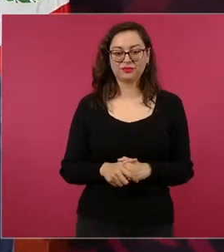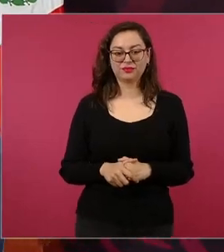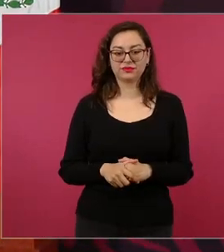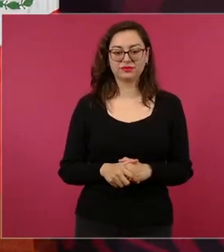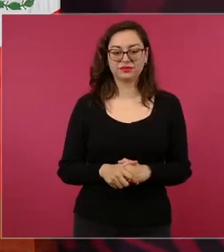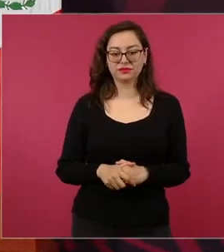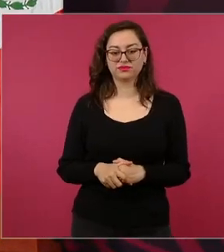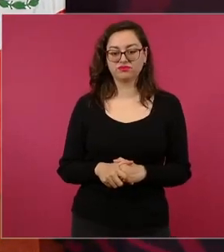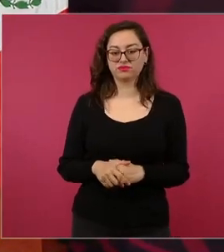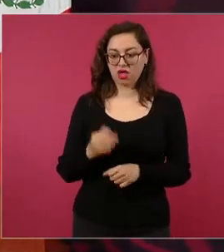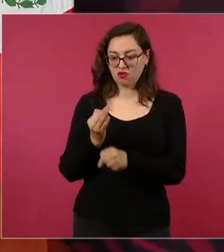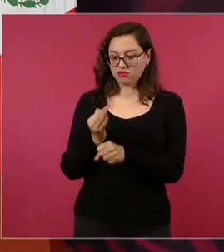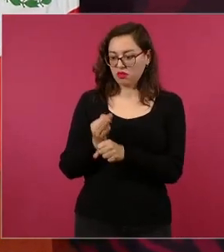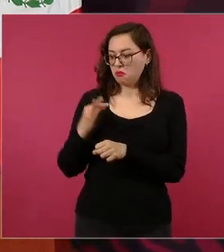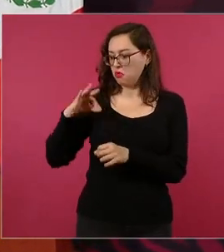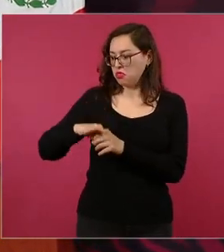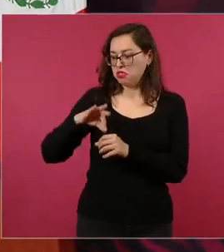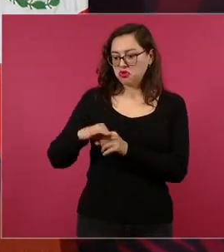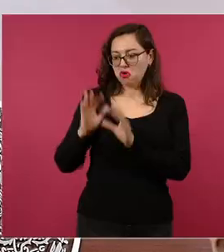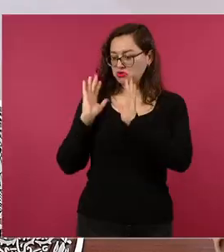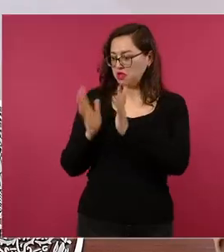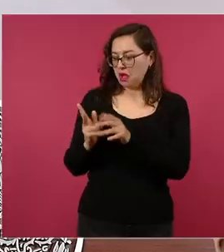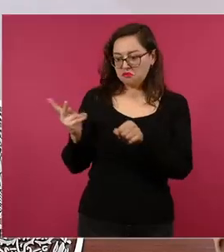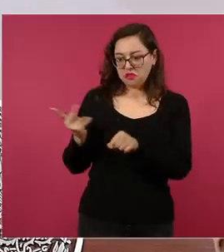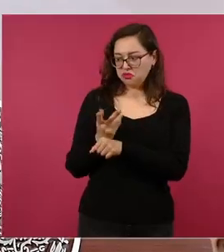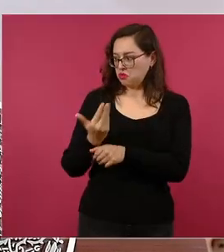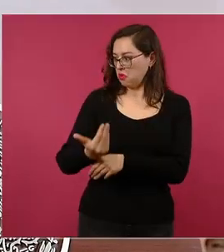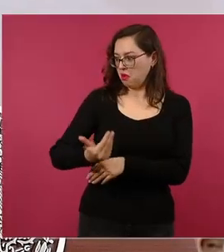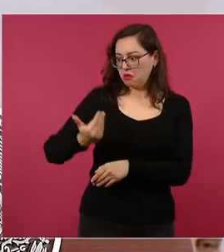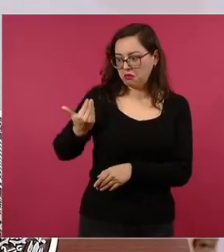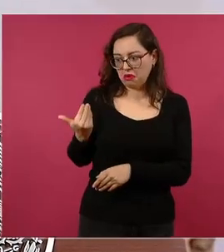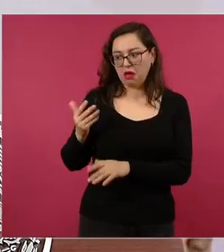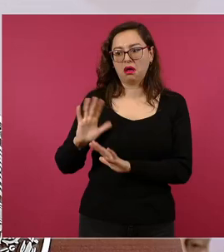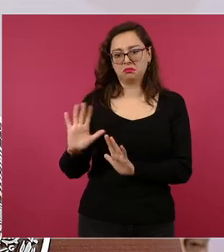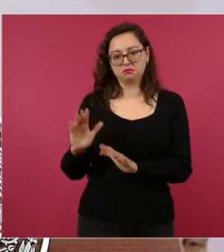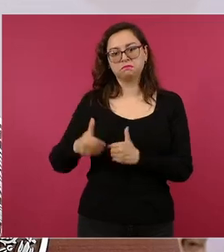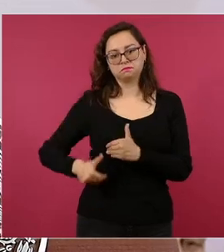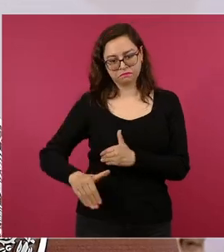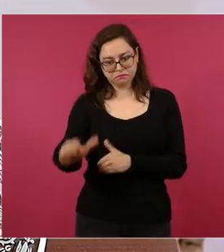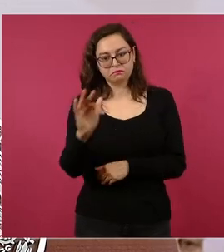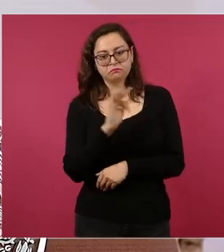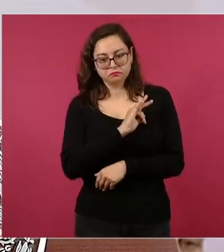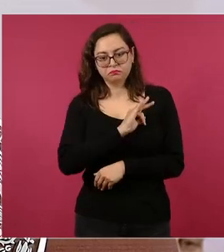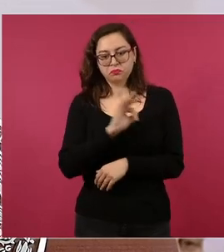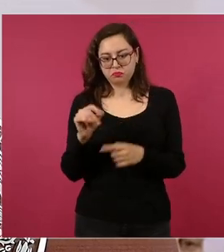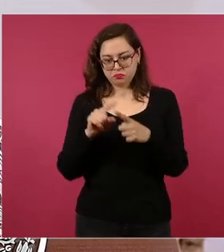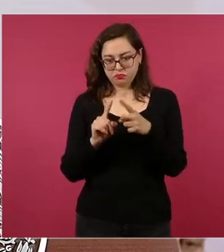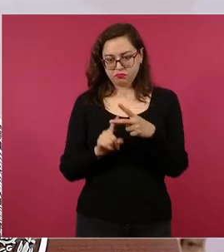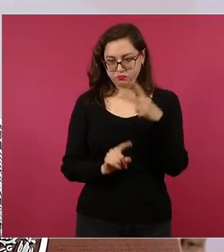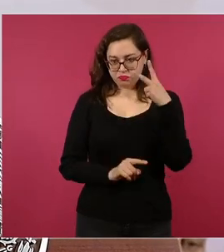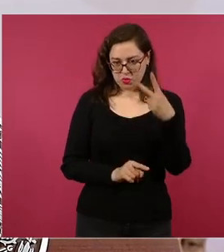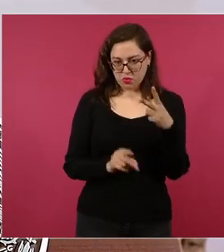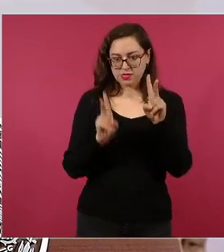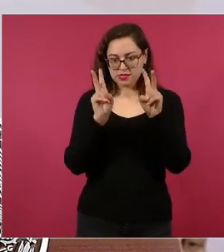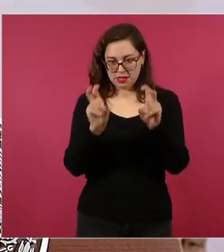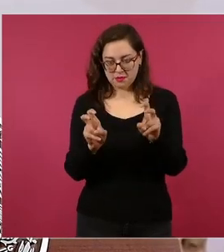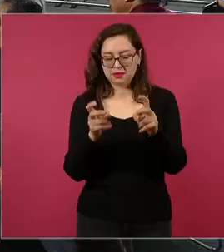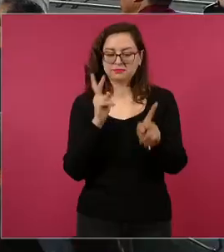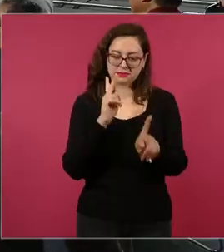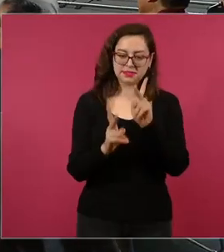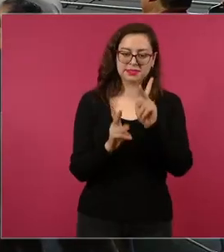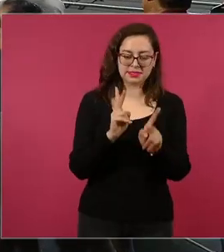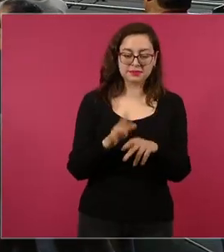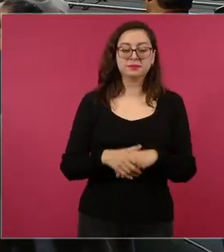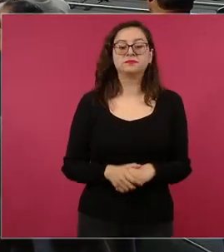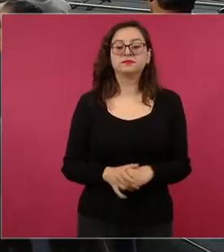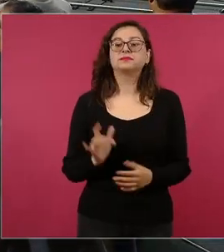pero ahora que lo estás planteando, lo vamos a ver. O sea, las dos cosas. Ok,